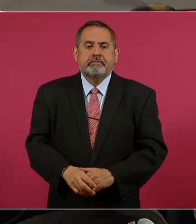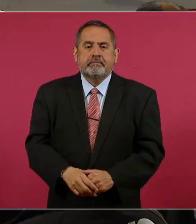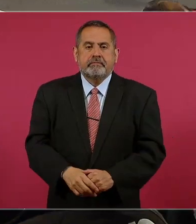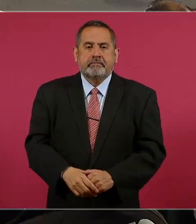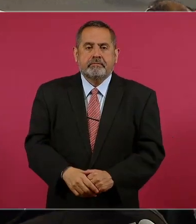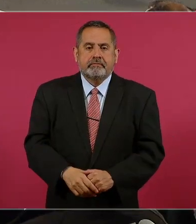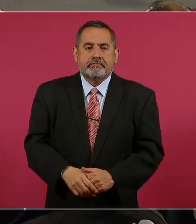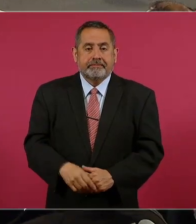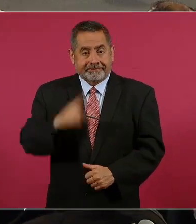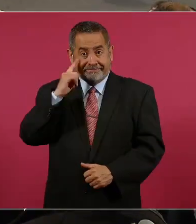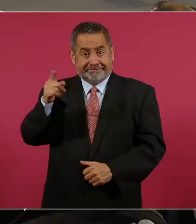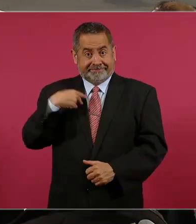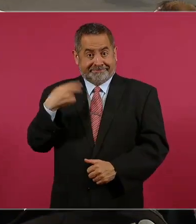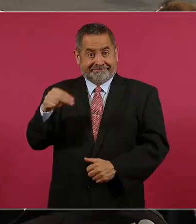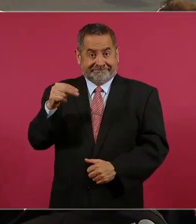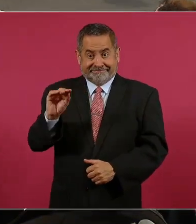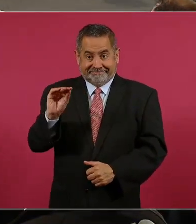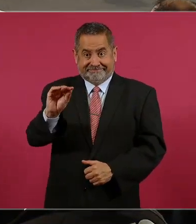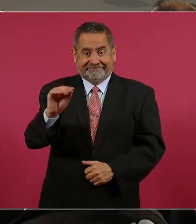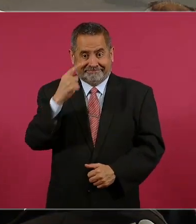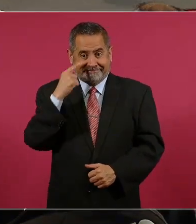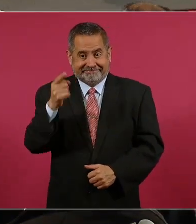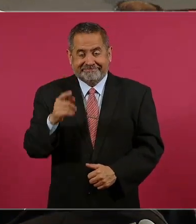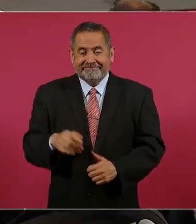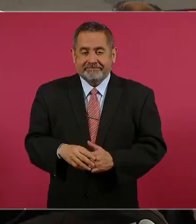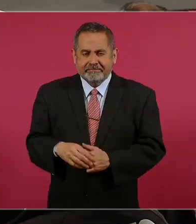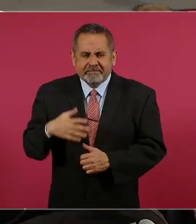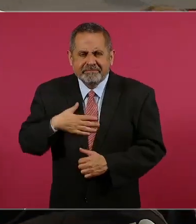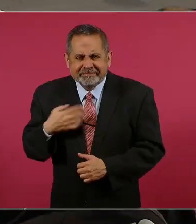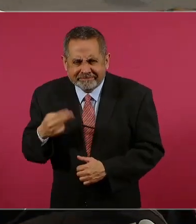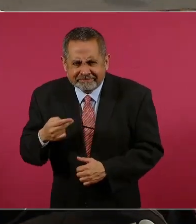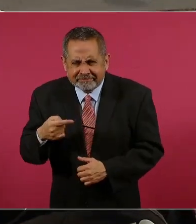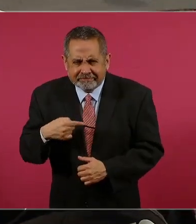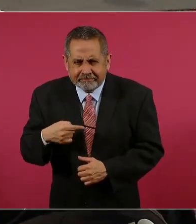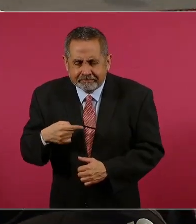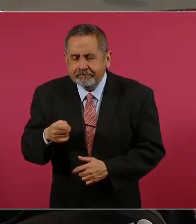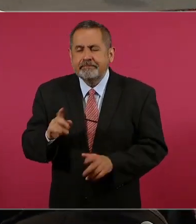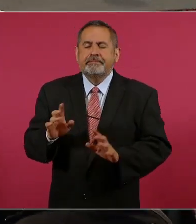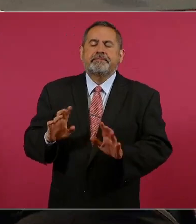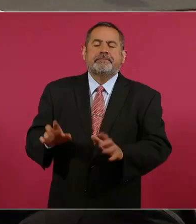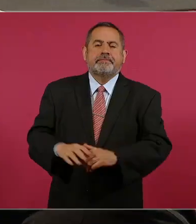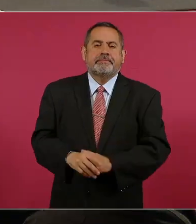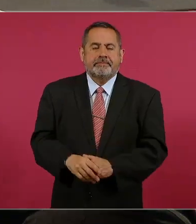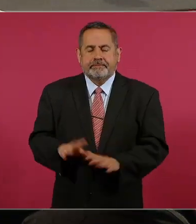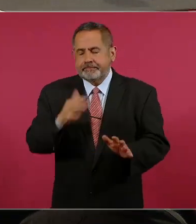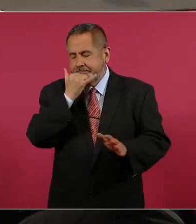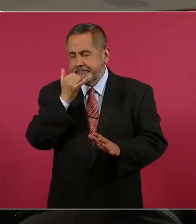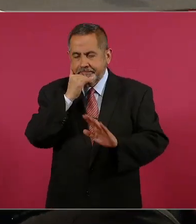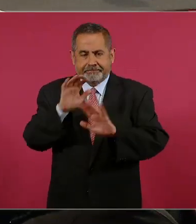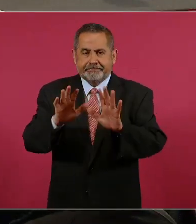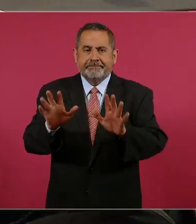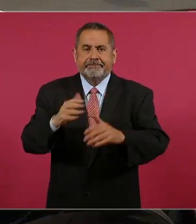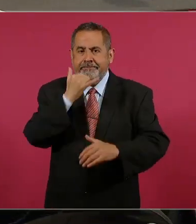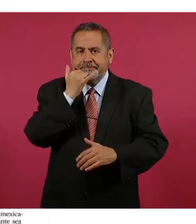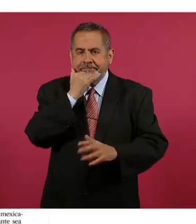Miren, aquí estoy yo, ¿verdad? ¿No soy este? Ah, Juan Pablo.